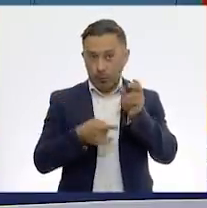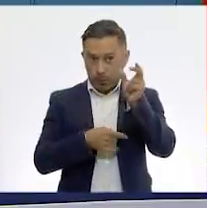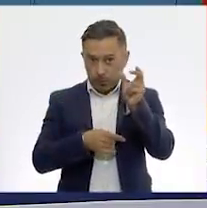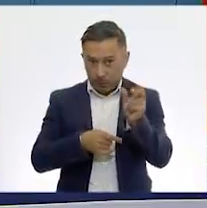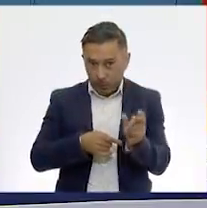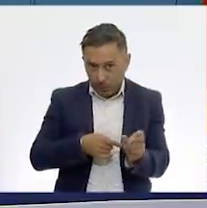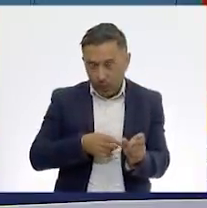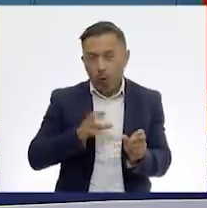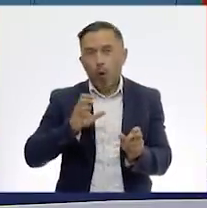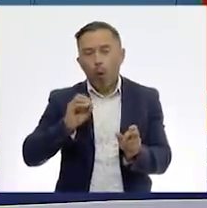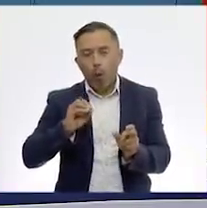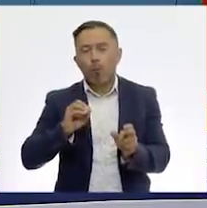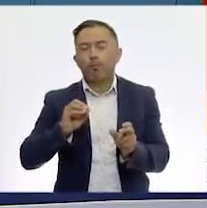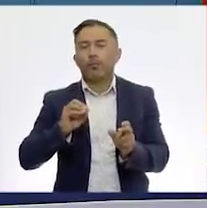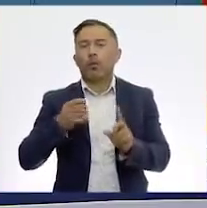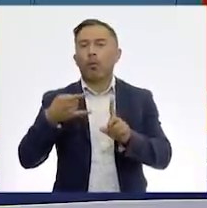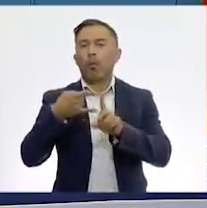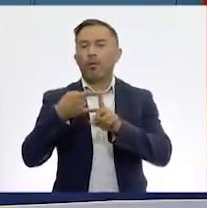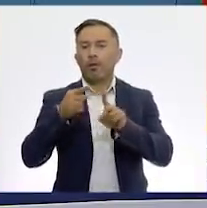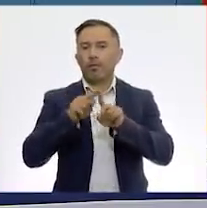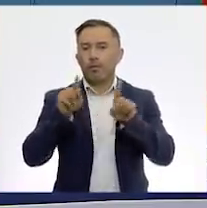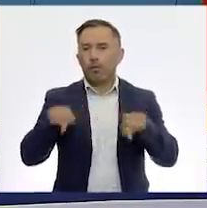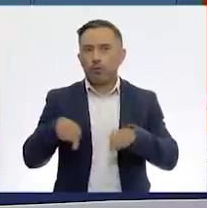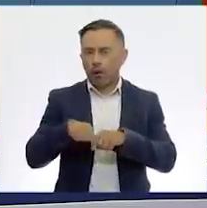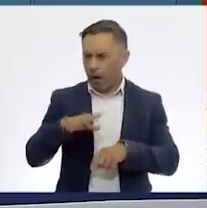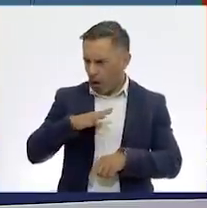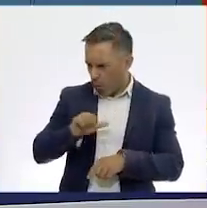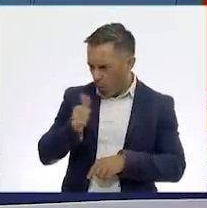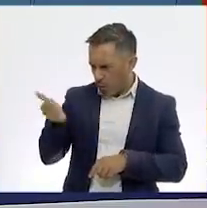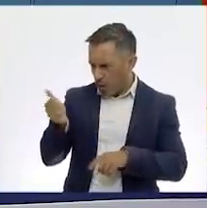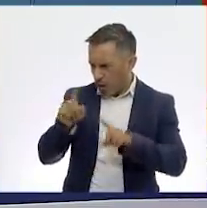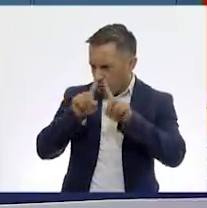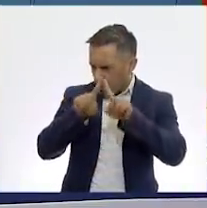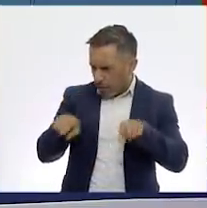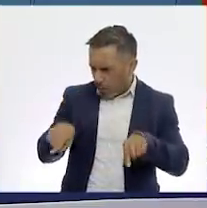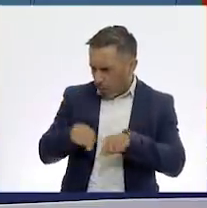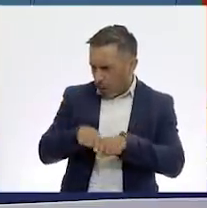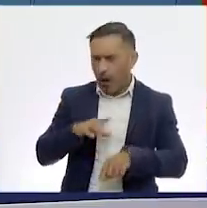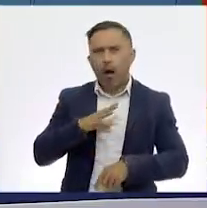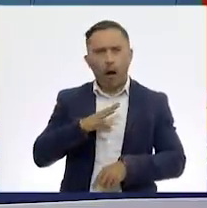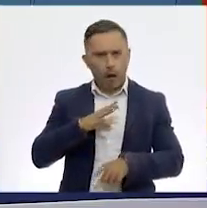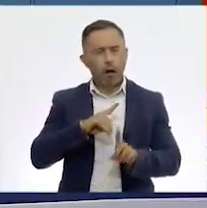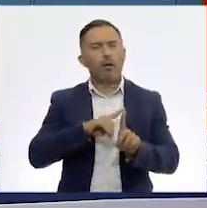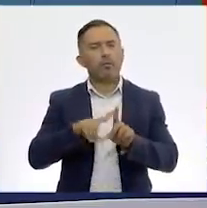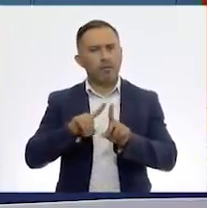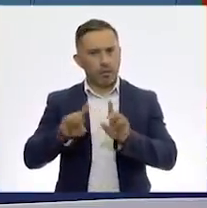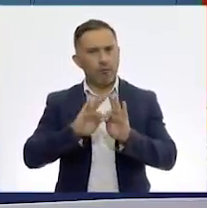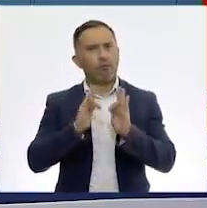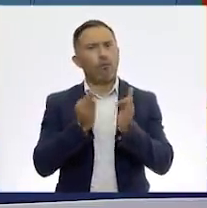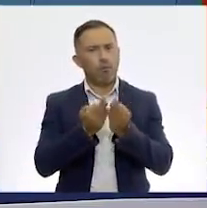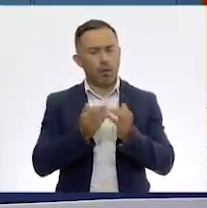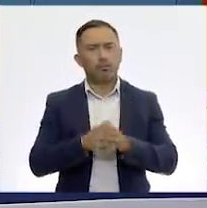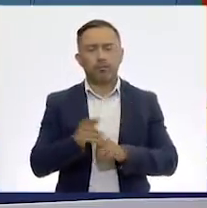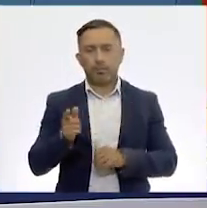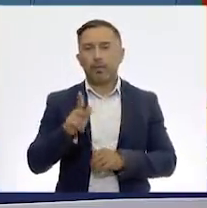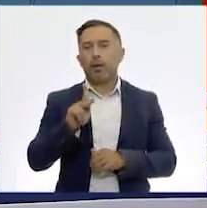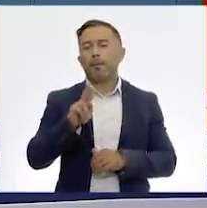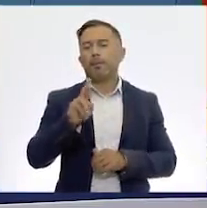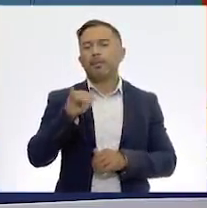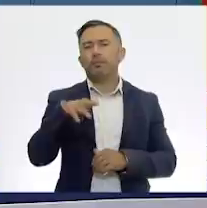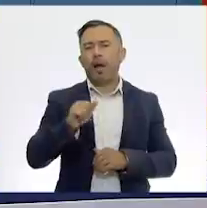o cuadradas. Triangulares, veo una aquí también. También triangulares, Sí, ok. de distintos prismas. Y